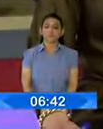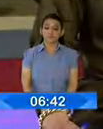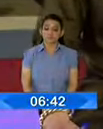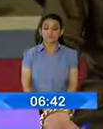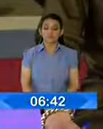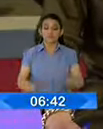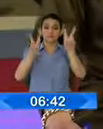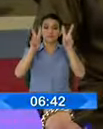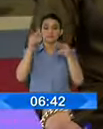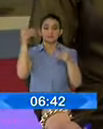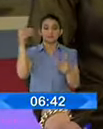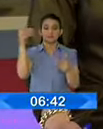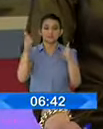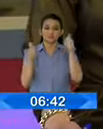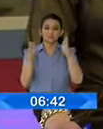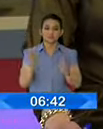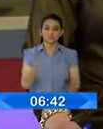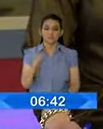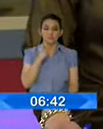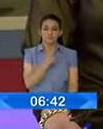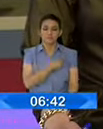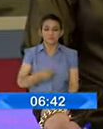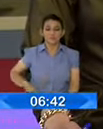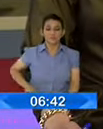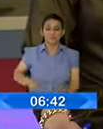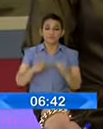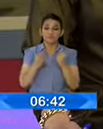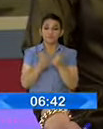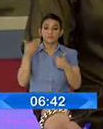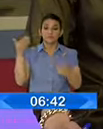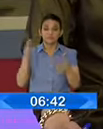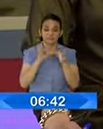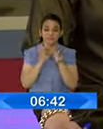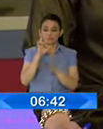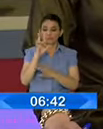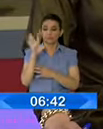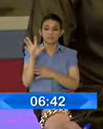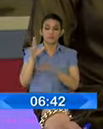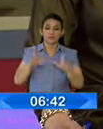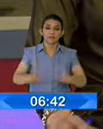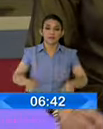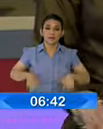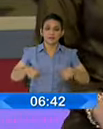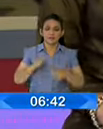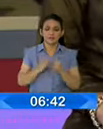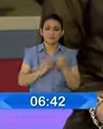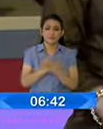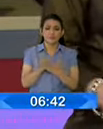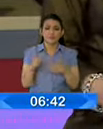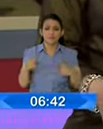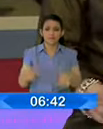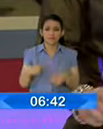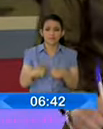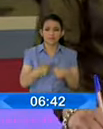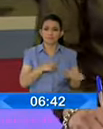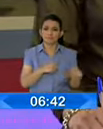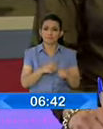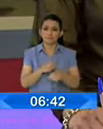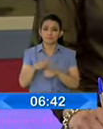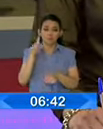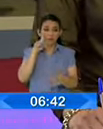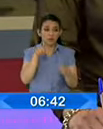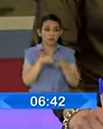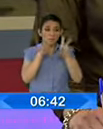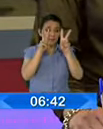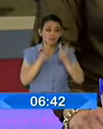Y en el tema político, el candidato presidencial por Alianza País, Lenín Moreno, cumplió agenda este fin de semana en la ciudad de Quito. Él firmó un acuerdo contra